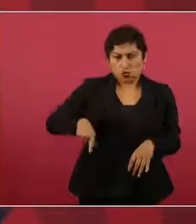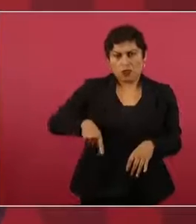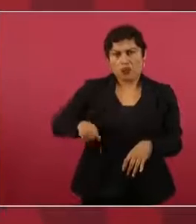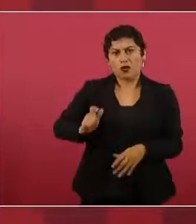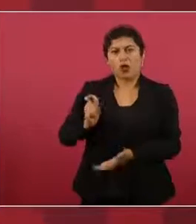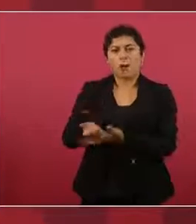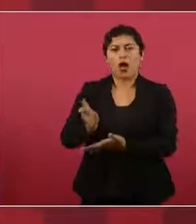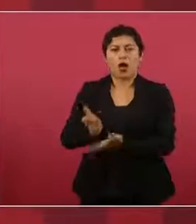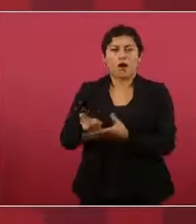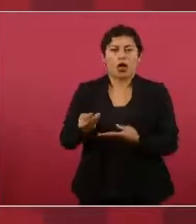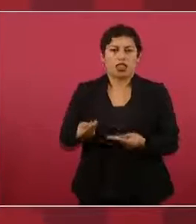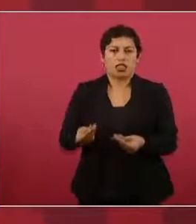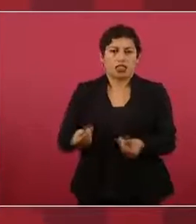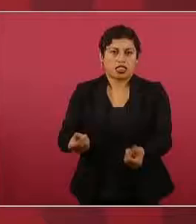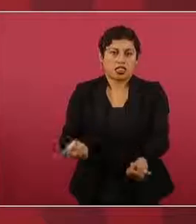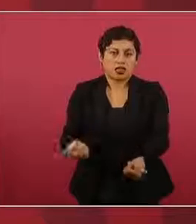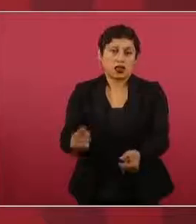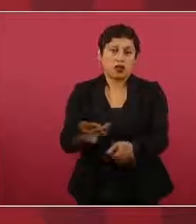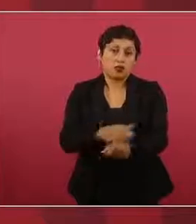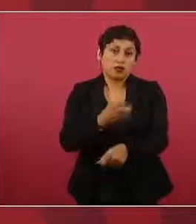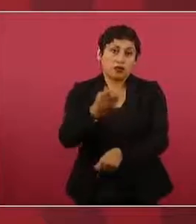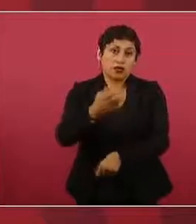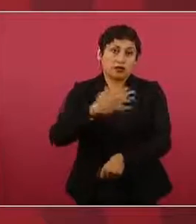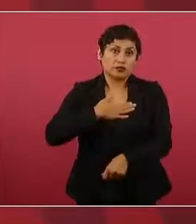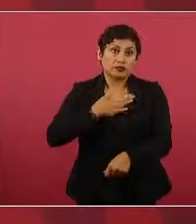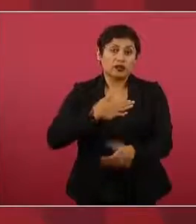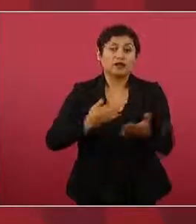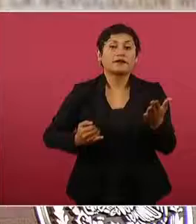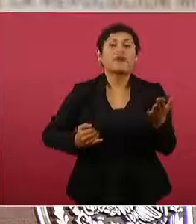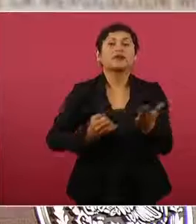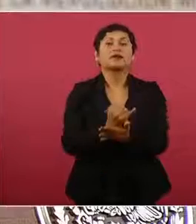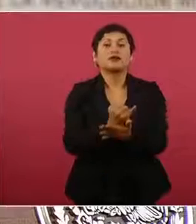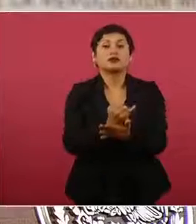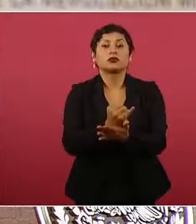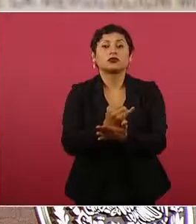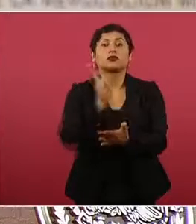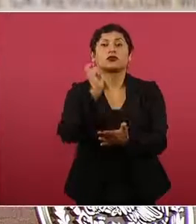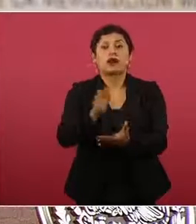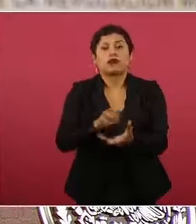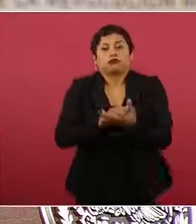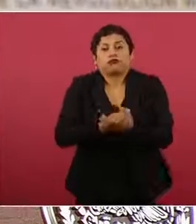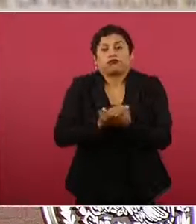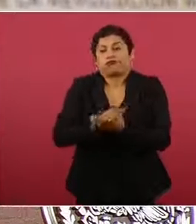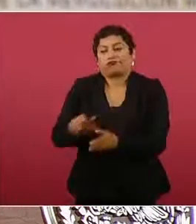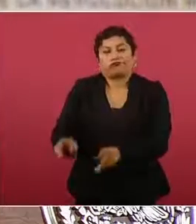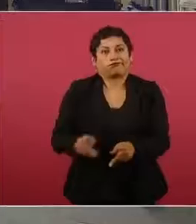Entonces, por eso esta decisión, pero sí voy a ver si hay deuda con Banobra.